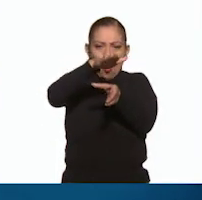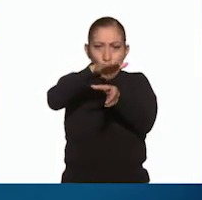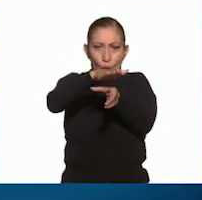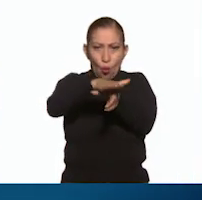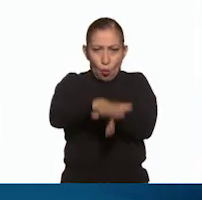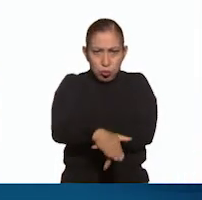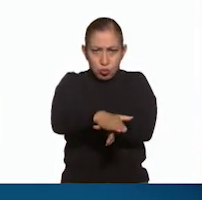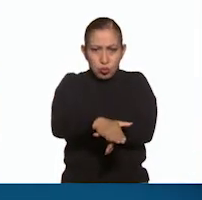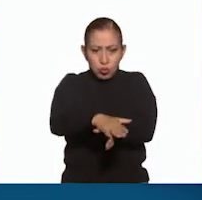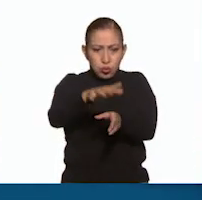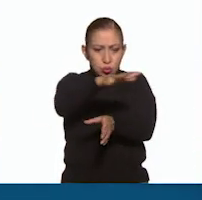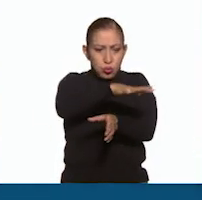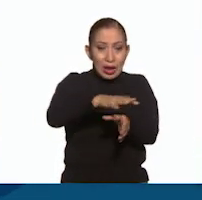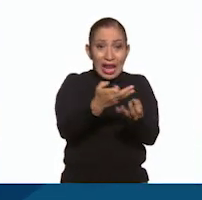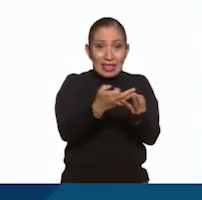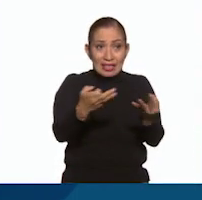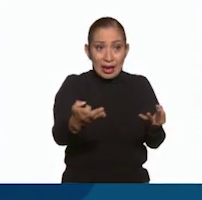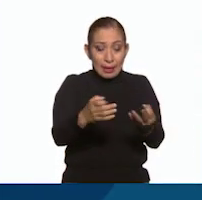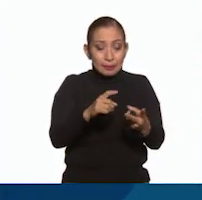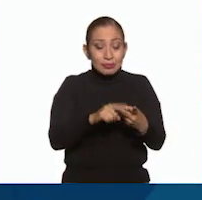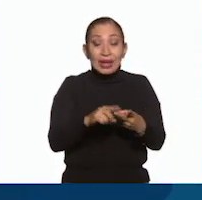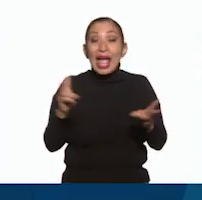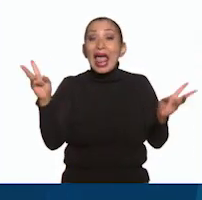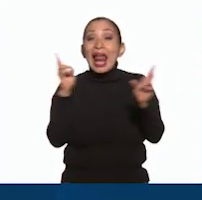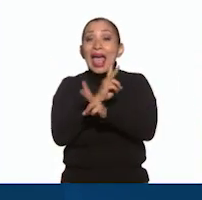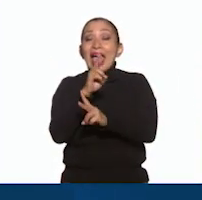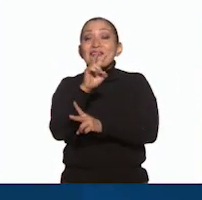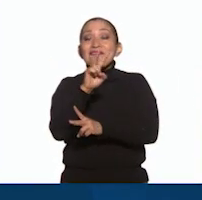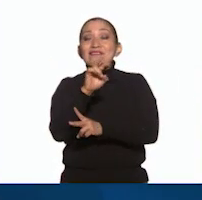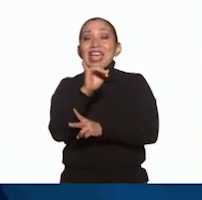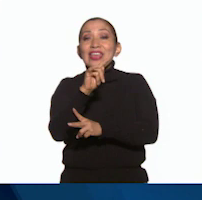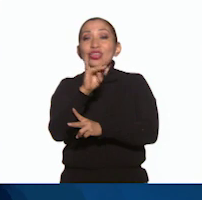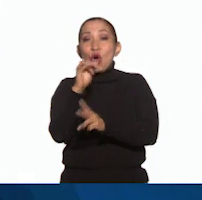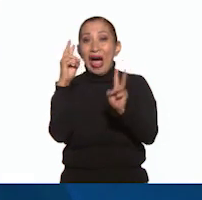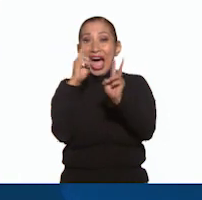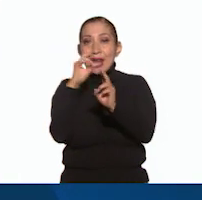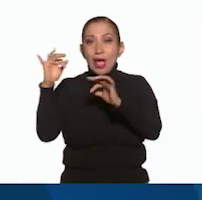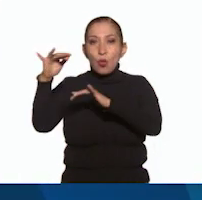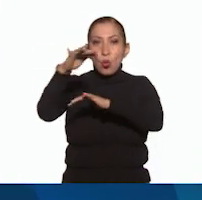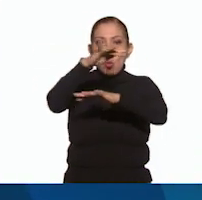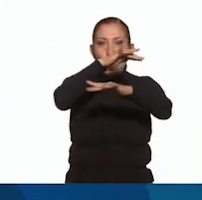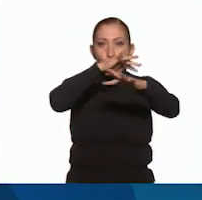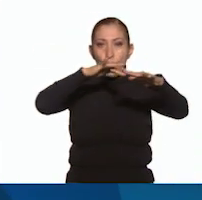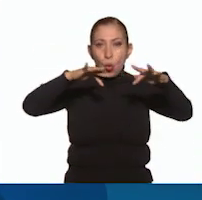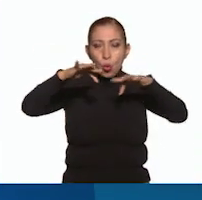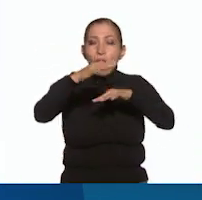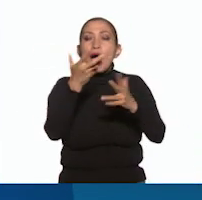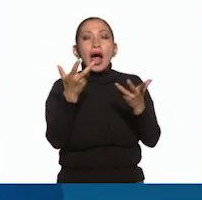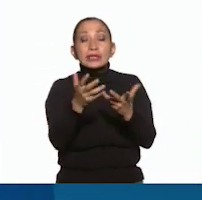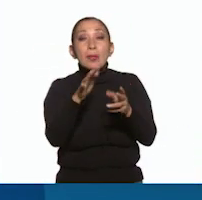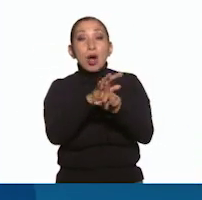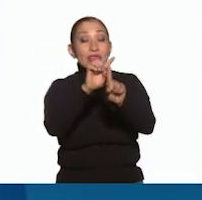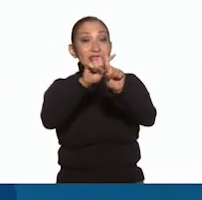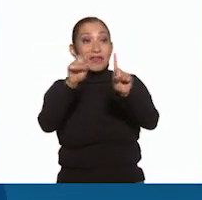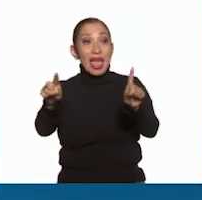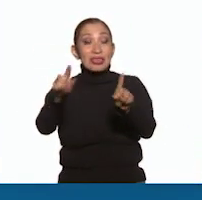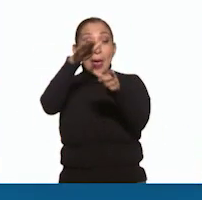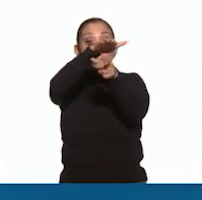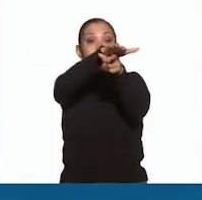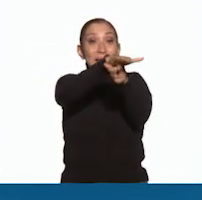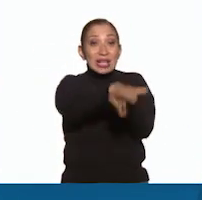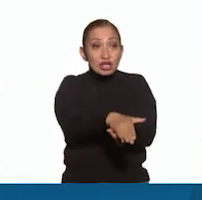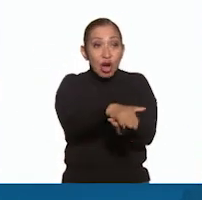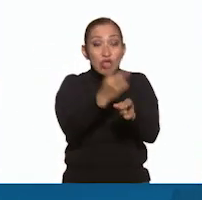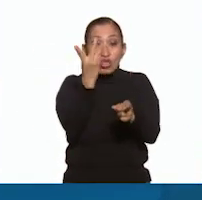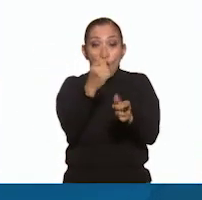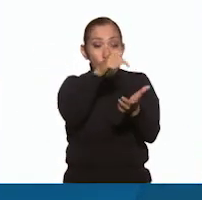la superficie terrestre. El viento, es decir, el aire que se mueve, se produce por la diferente presión atmosférica